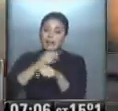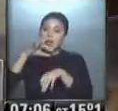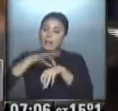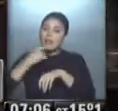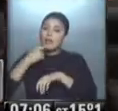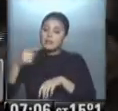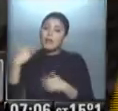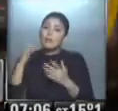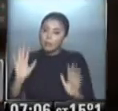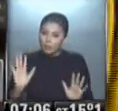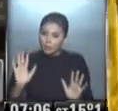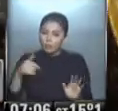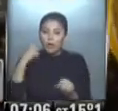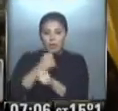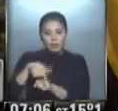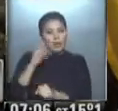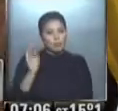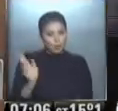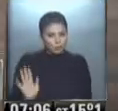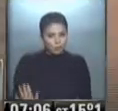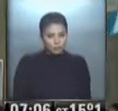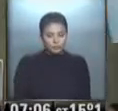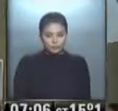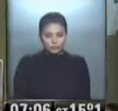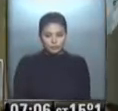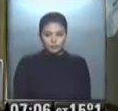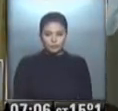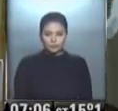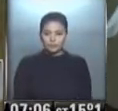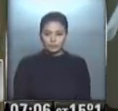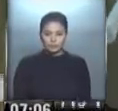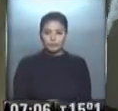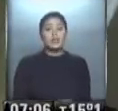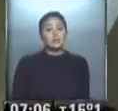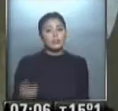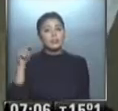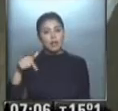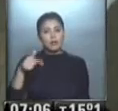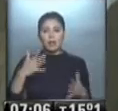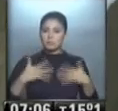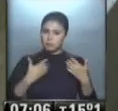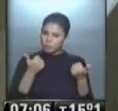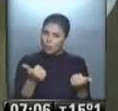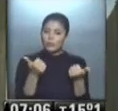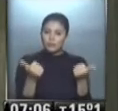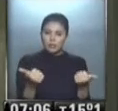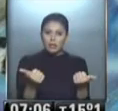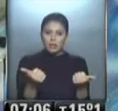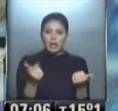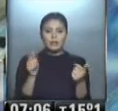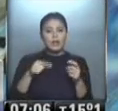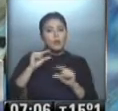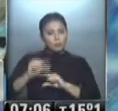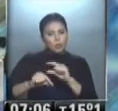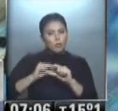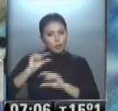la evolución de acuerdo al último parte médico es así es de excelente ánimo sigue con una recuperación